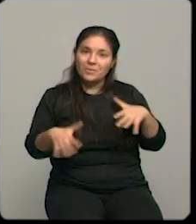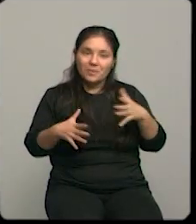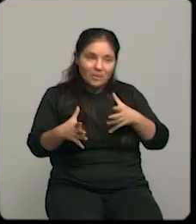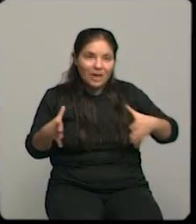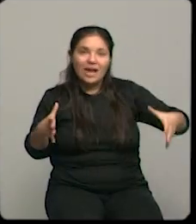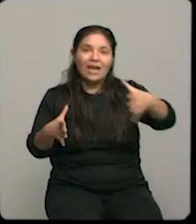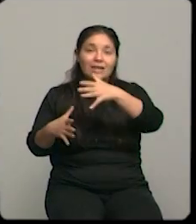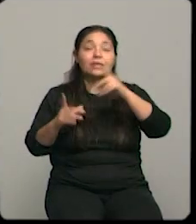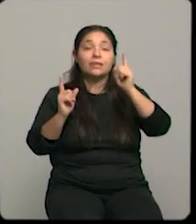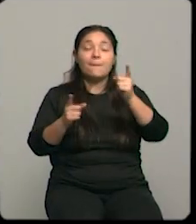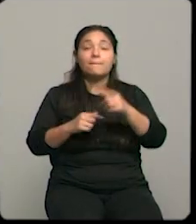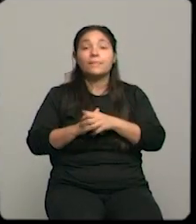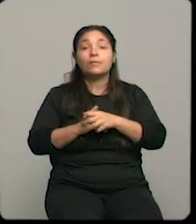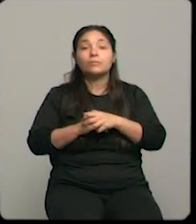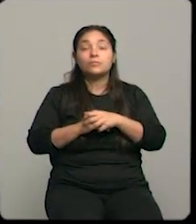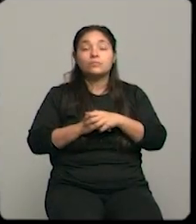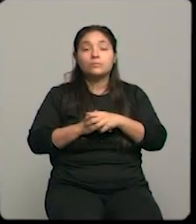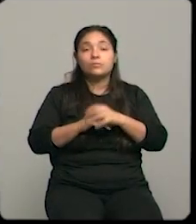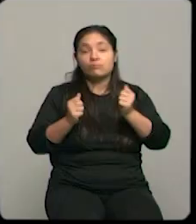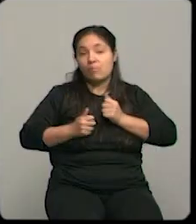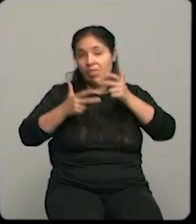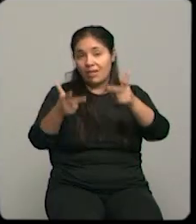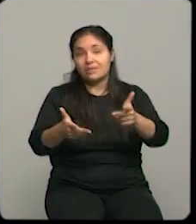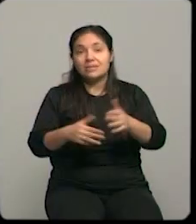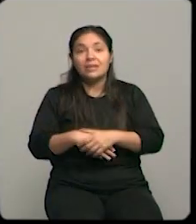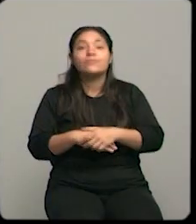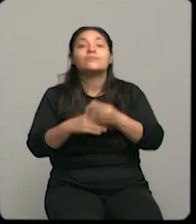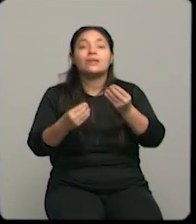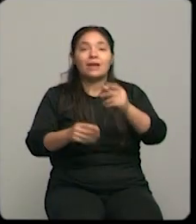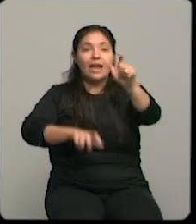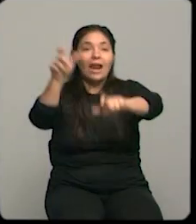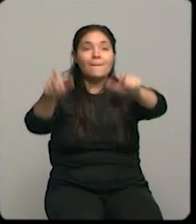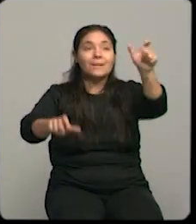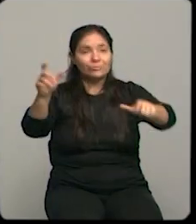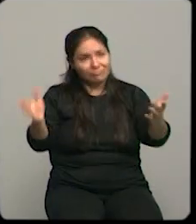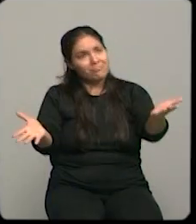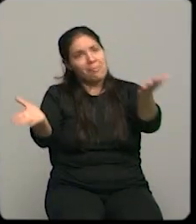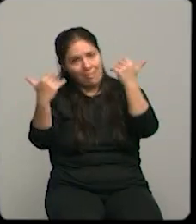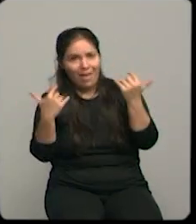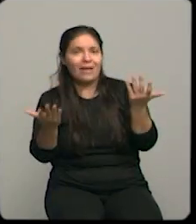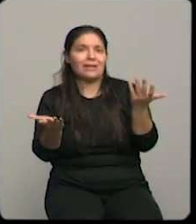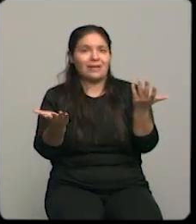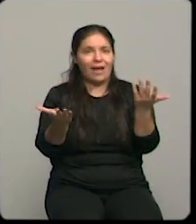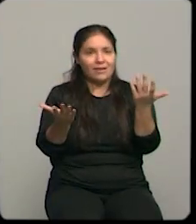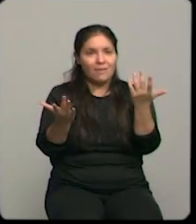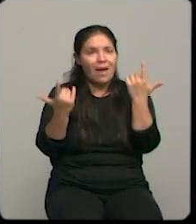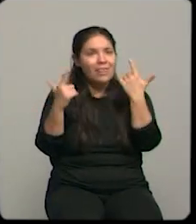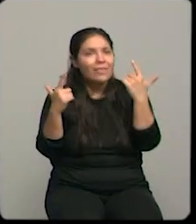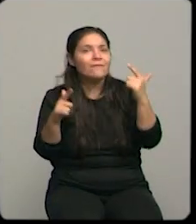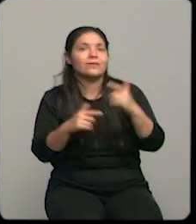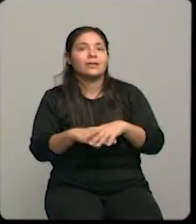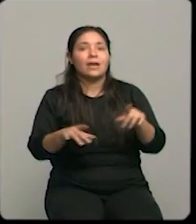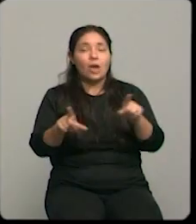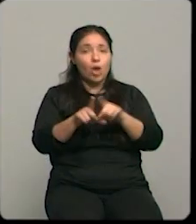Y no me voy a cansar de insistir que la gente venga, que va a pasar un buen momento. Dije espectáculo y no me sonrojo en